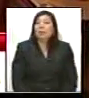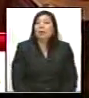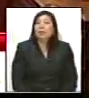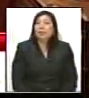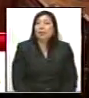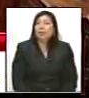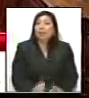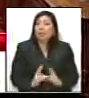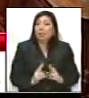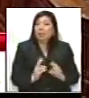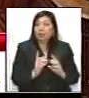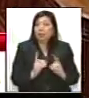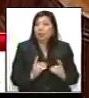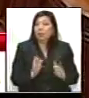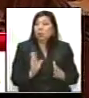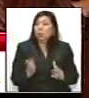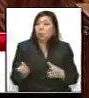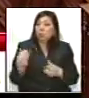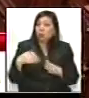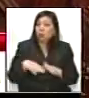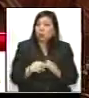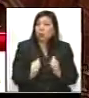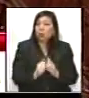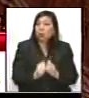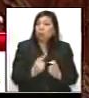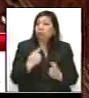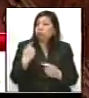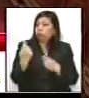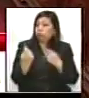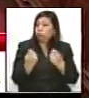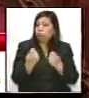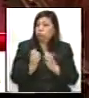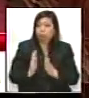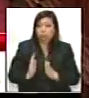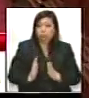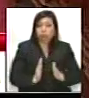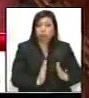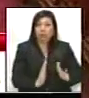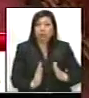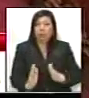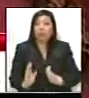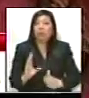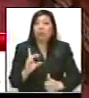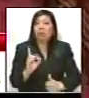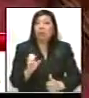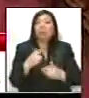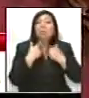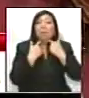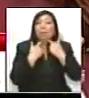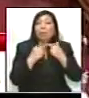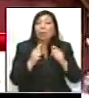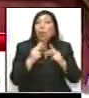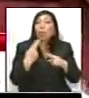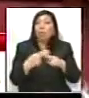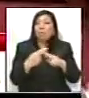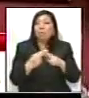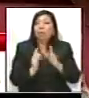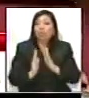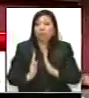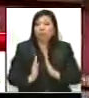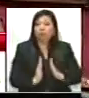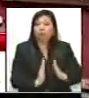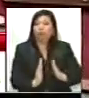provincia y departamento de ica y su inclusión junto con el circuito turístico del cañón de los perdidos en el plan estratégico regional de